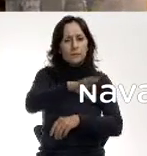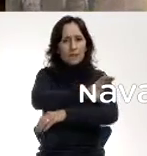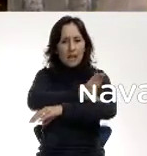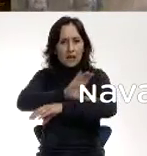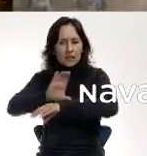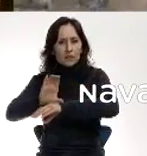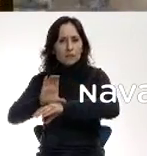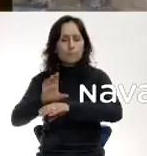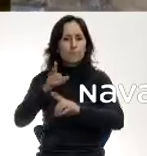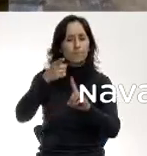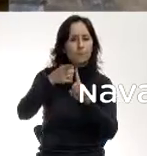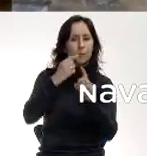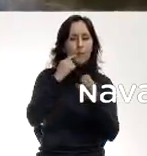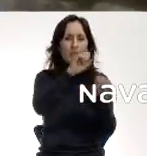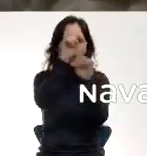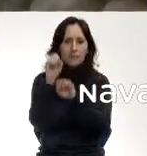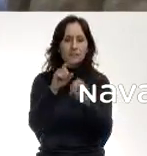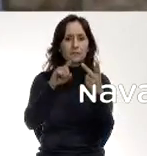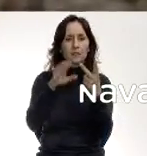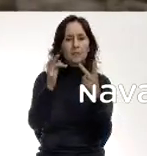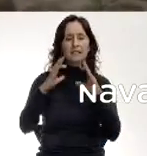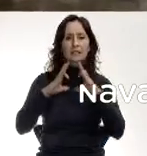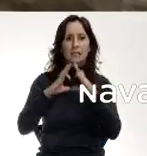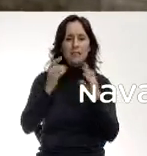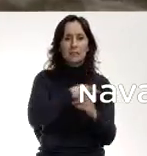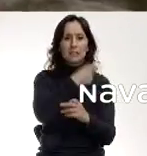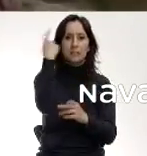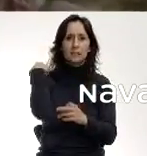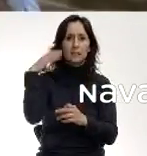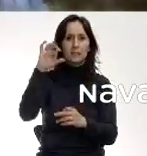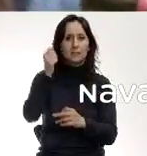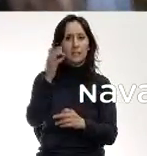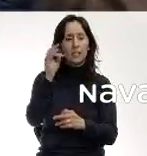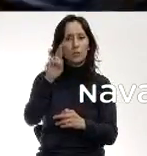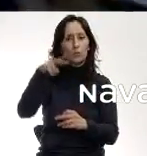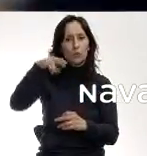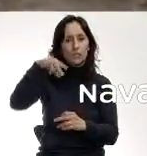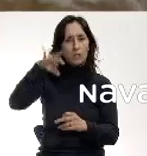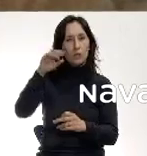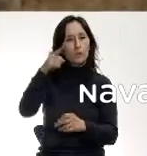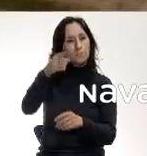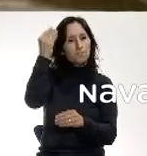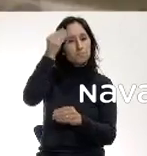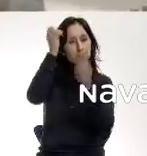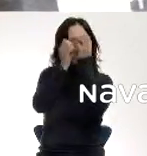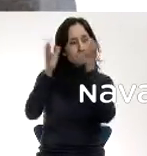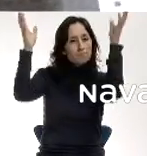defensivo y por la iglesia de San Saturnino. Queremos que se imaginen a los nobles, a los religiosos, paseando entre estos muros.